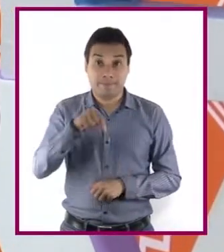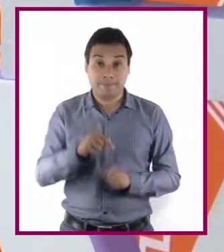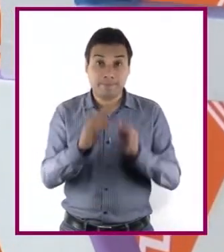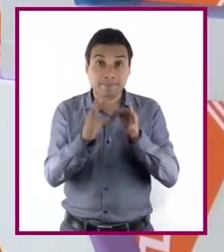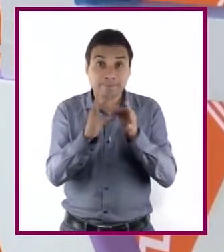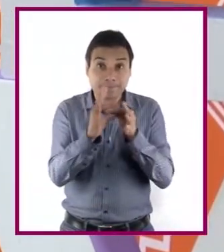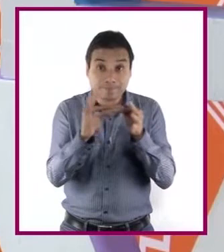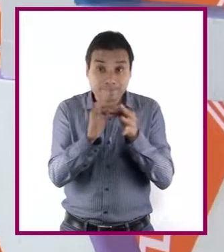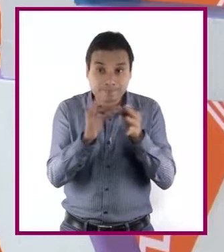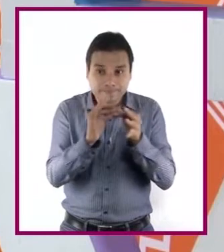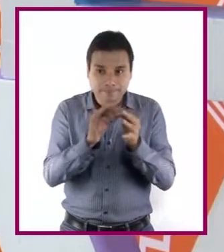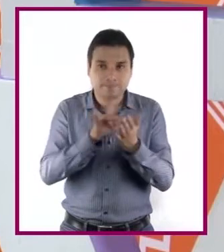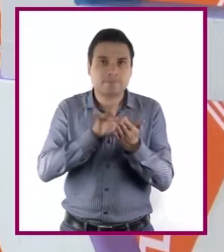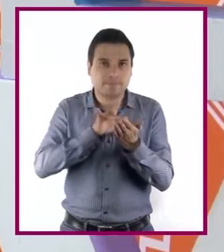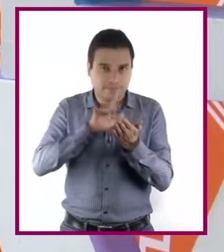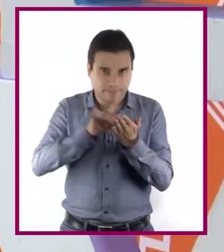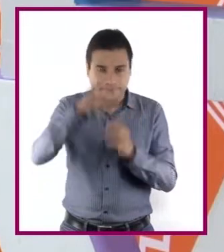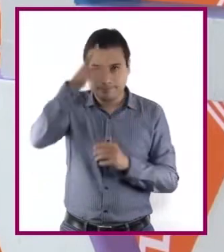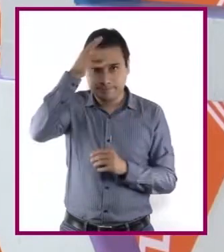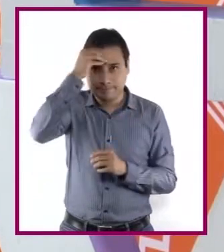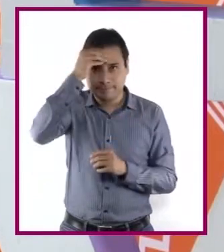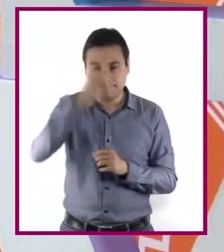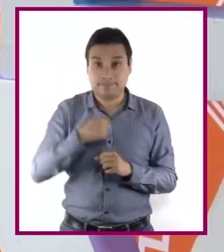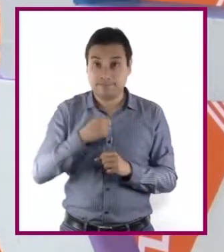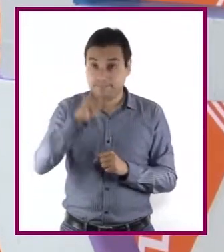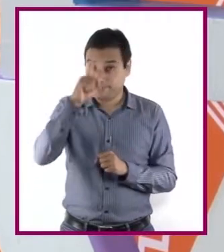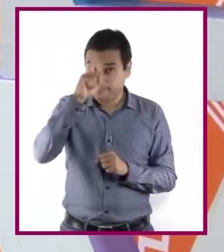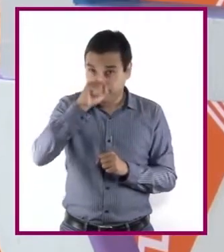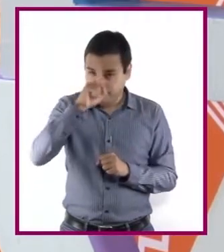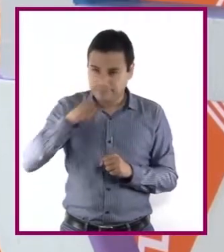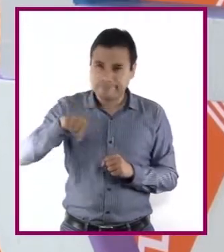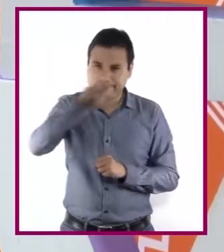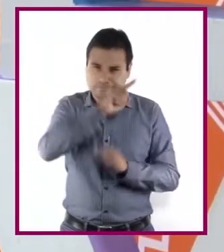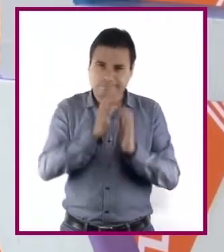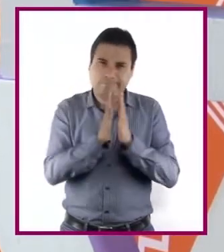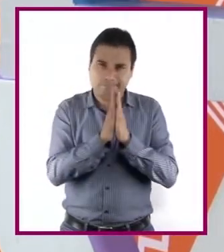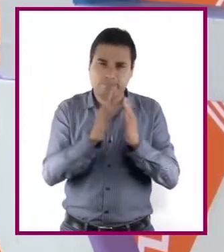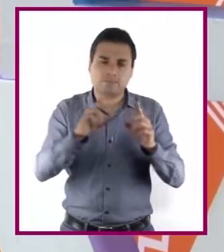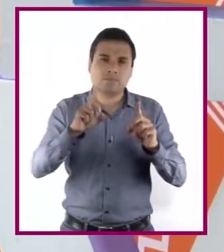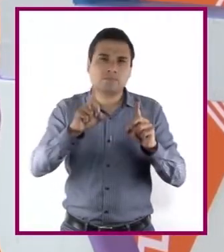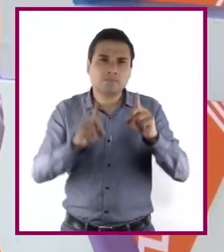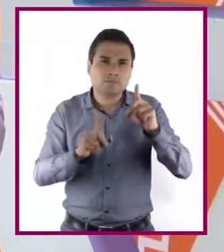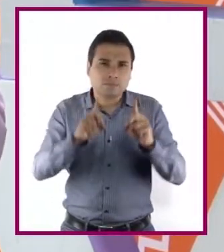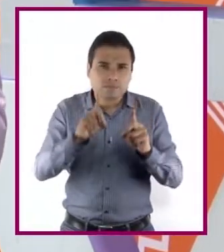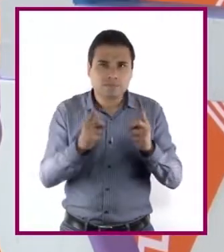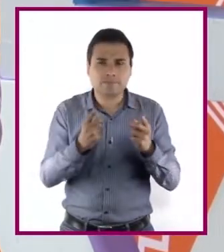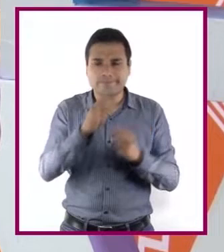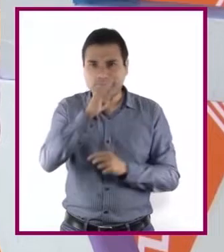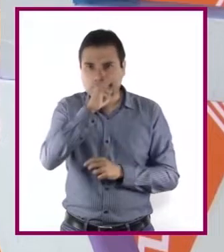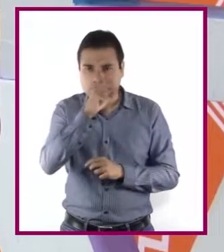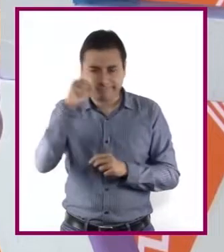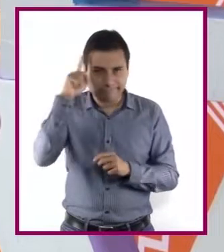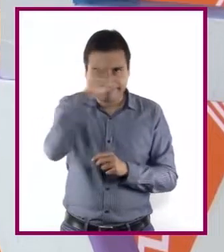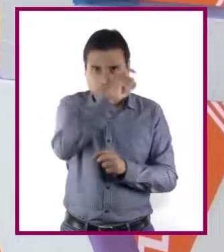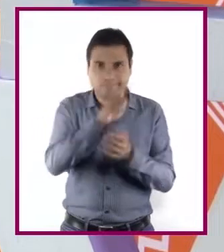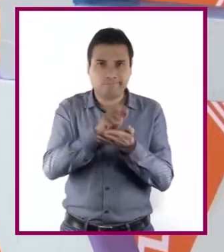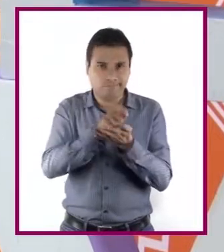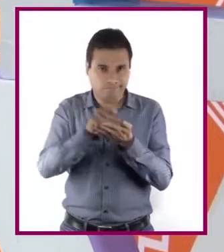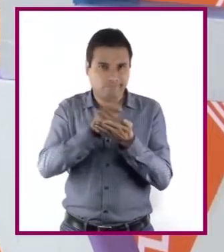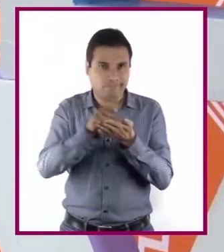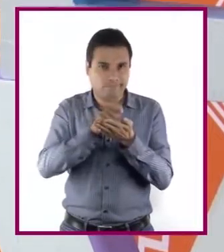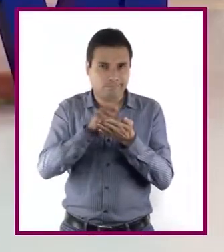para reforzar su conocimiento, así que les recomiendo llevar un registro de las dudas, inquietudes o dificultades que surjan al resolver